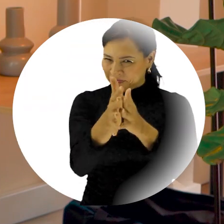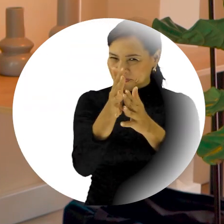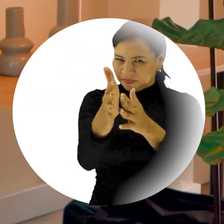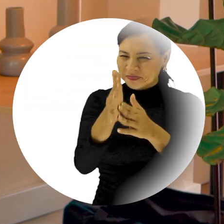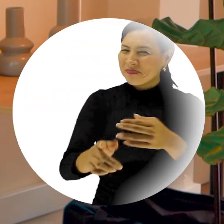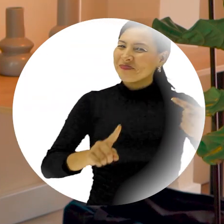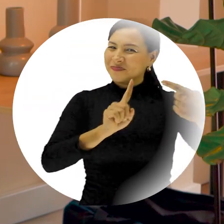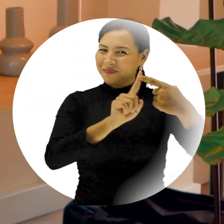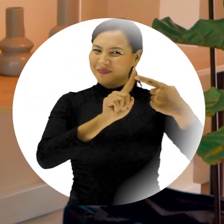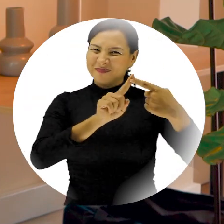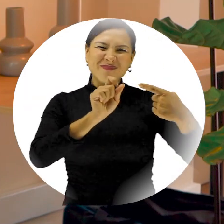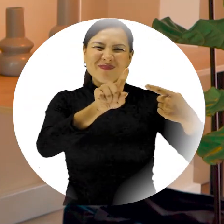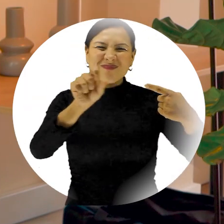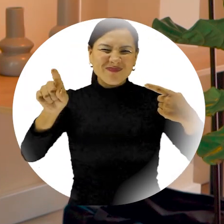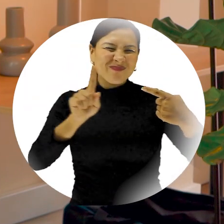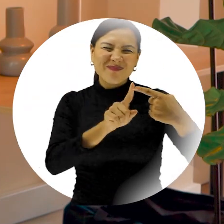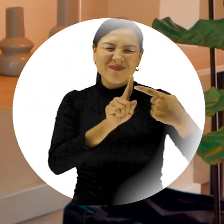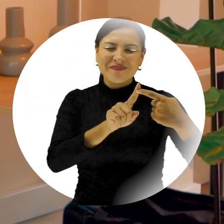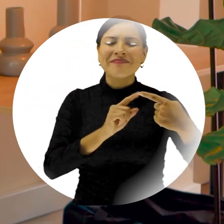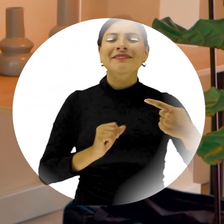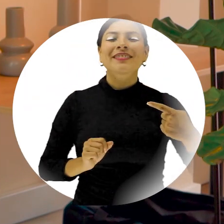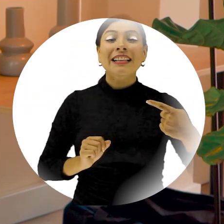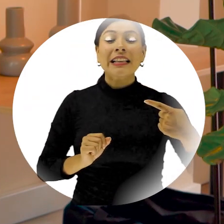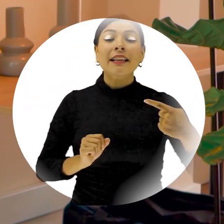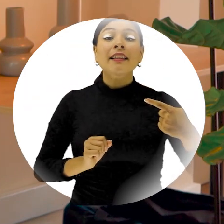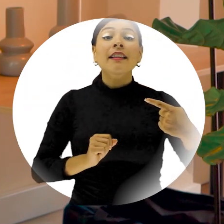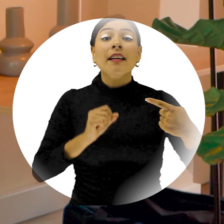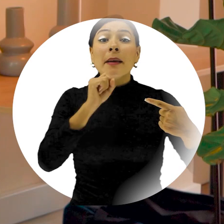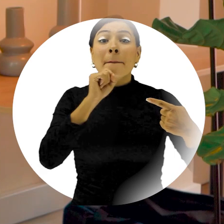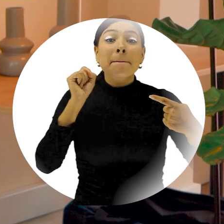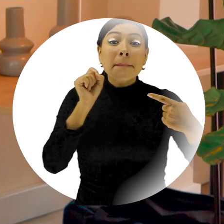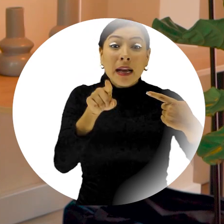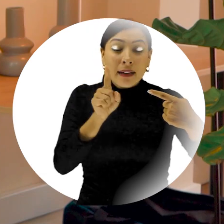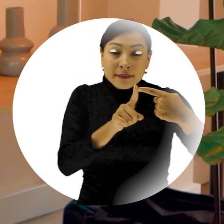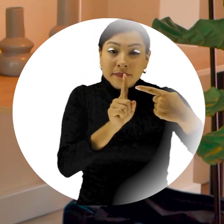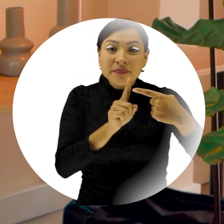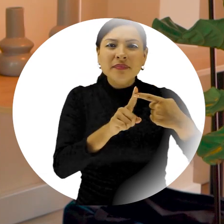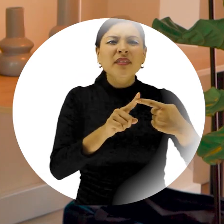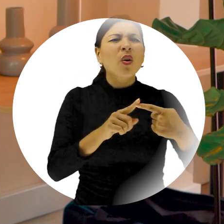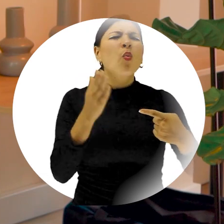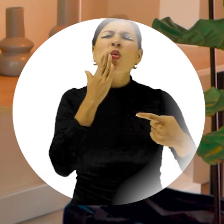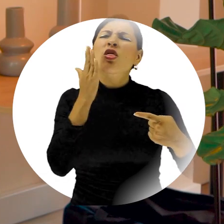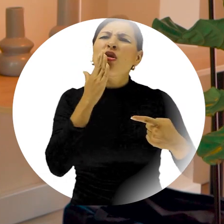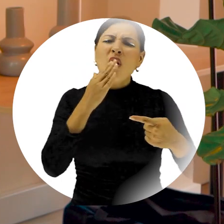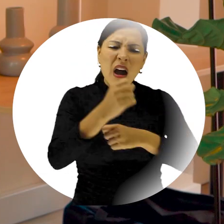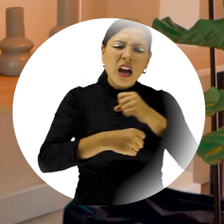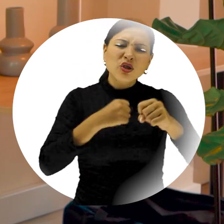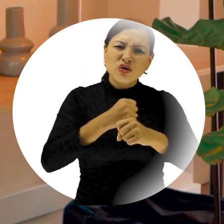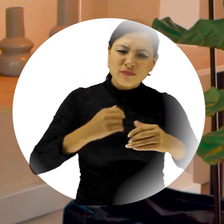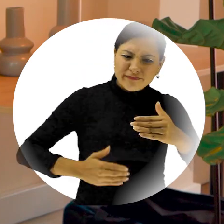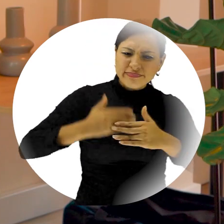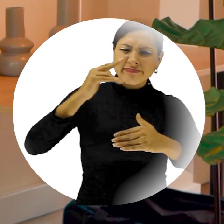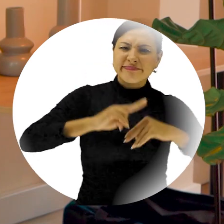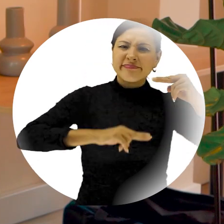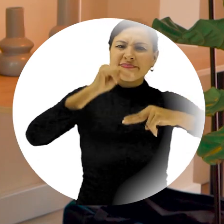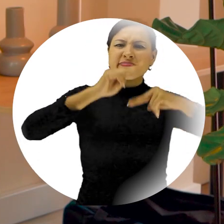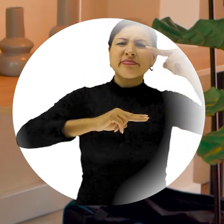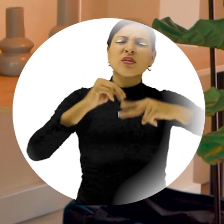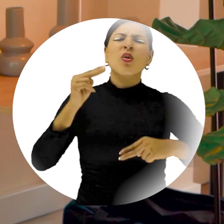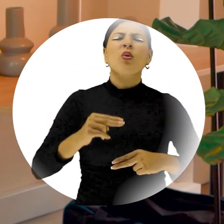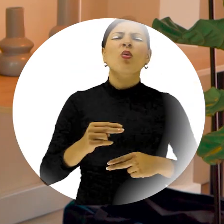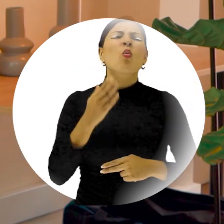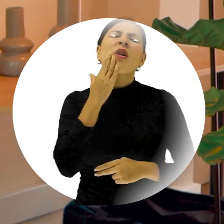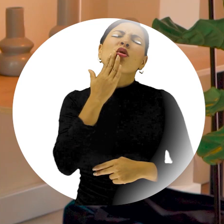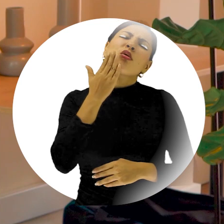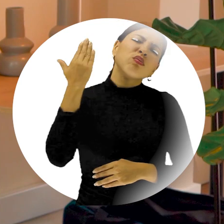¿cuál es el año de construcción, ¿no? de esa propiedad horizontal o de esa casa? Esto es muy importante porque si ya lleva más de 15 o 18